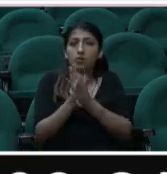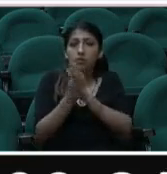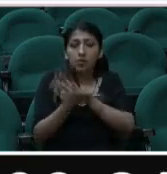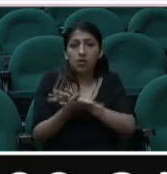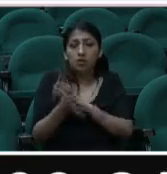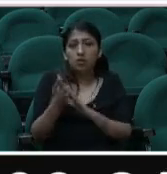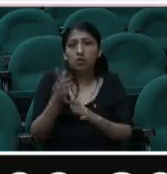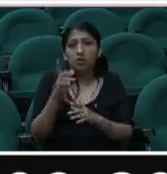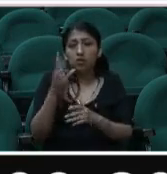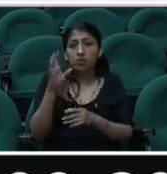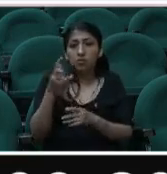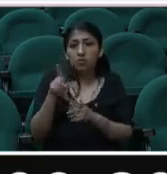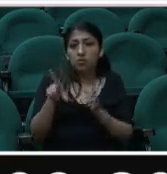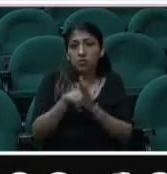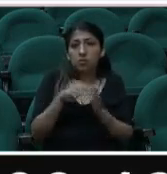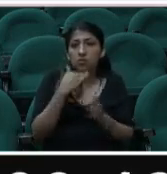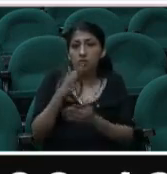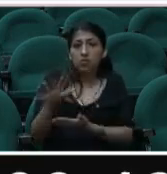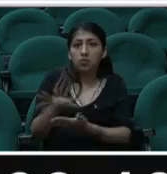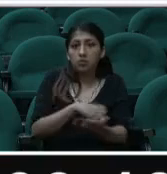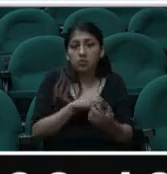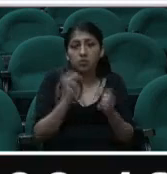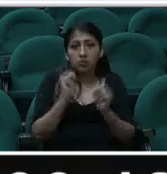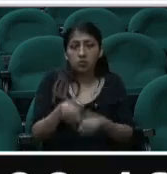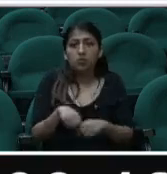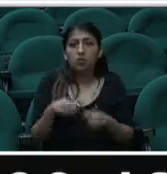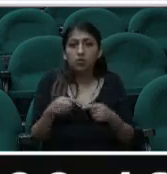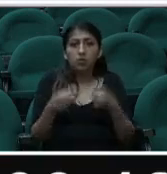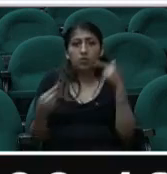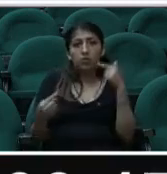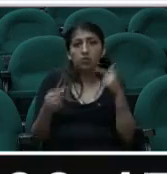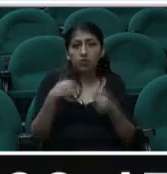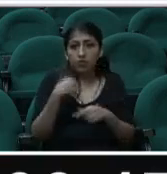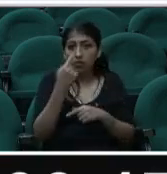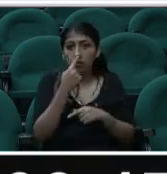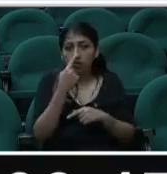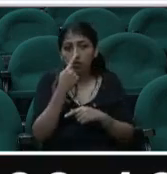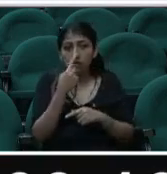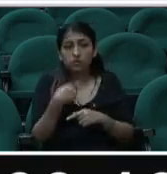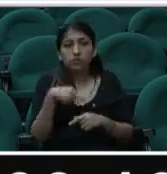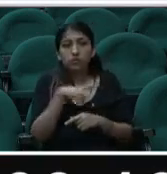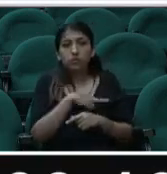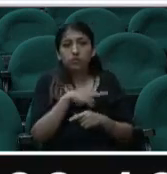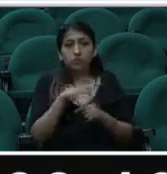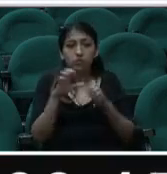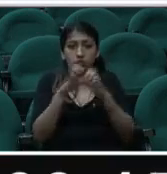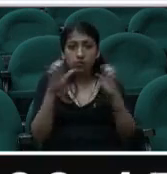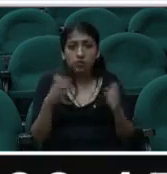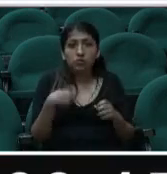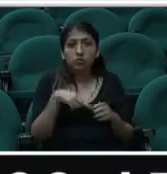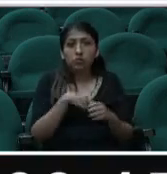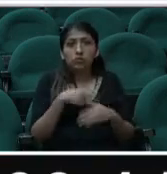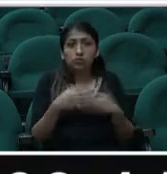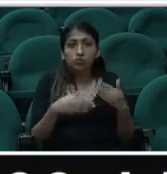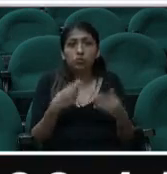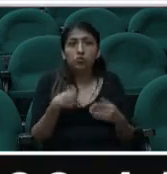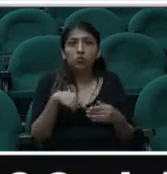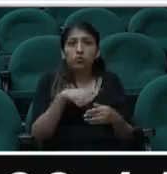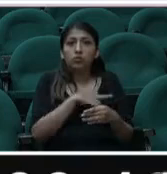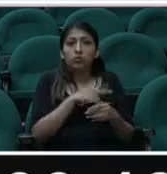al margen de la ley pueda ir en contra de los intereses sobre todo de nuestros emprendedores de nuestros productores de nuestros